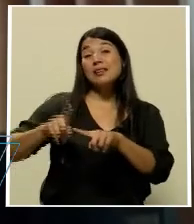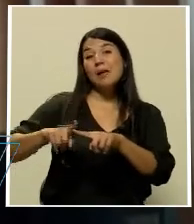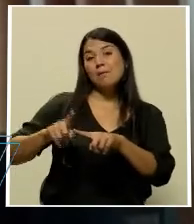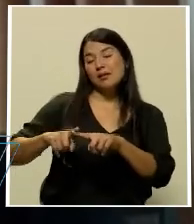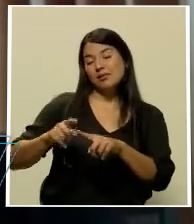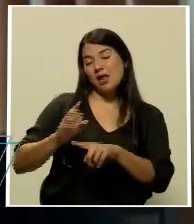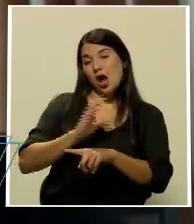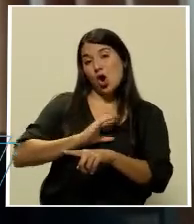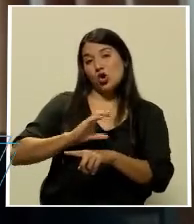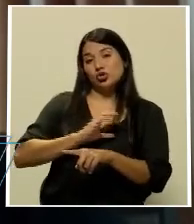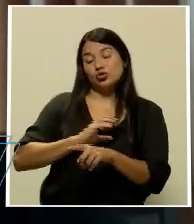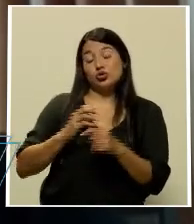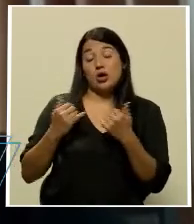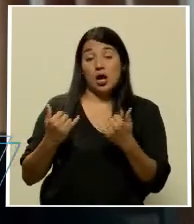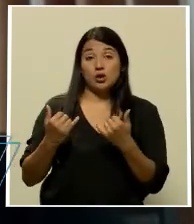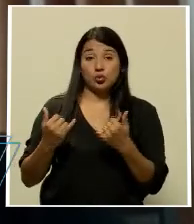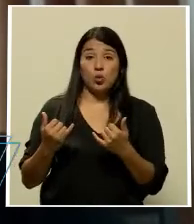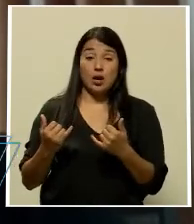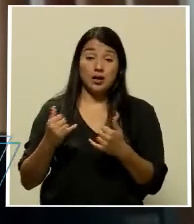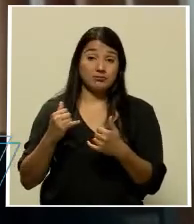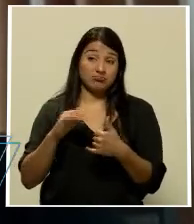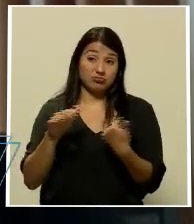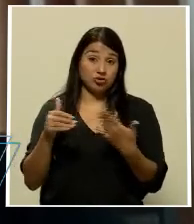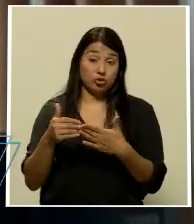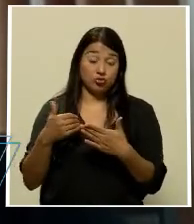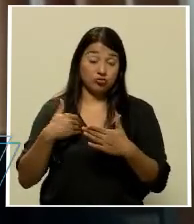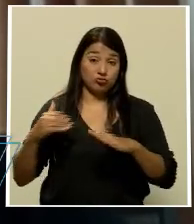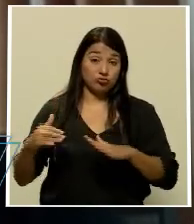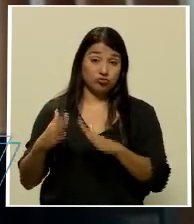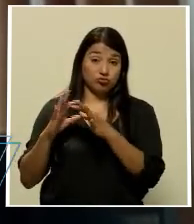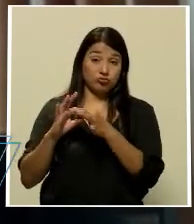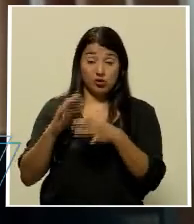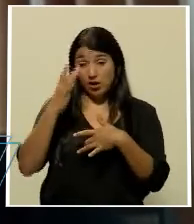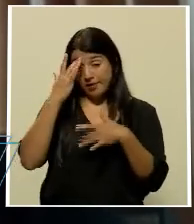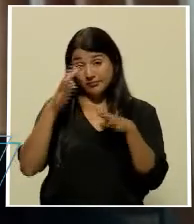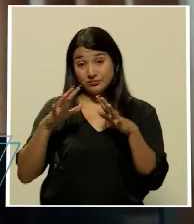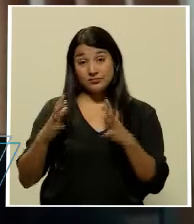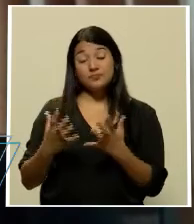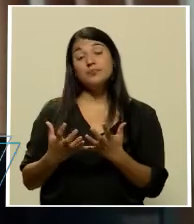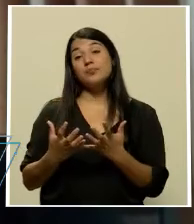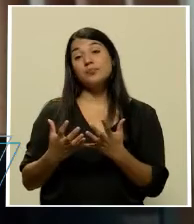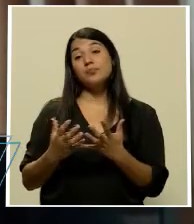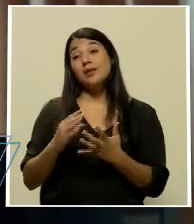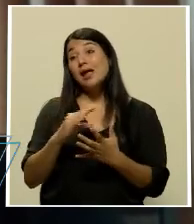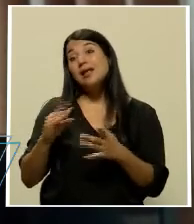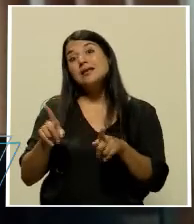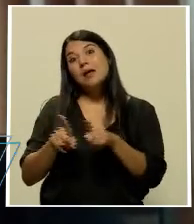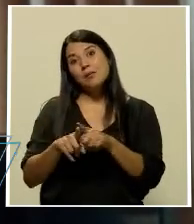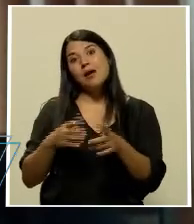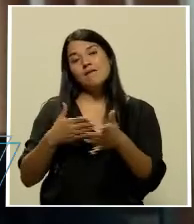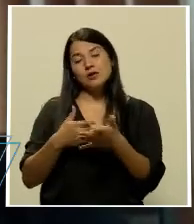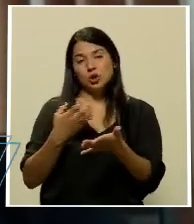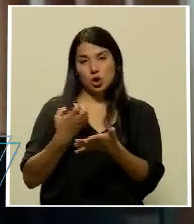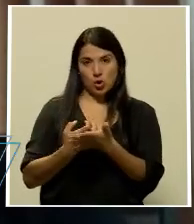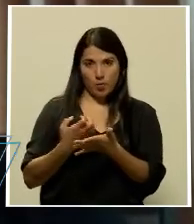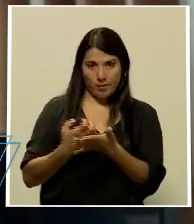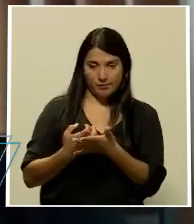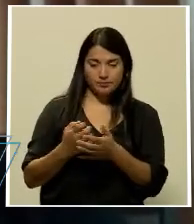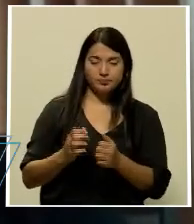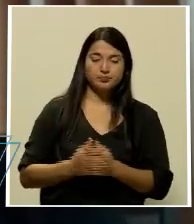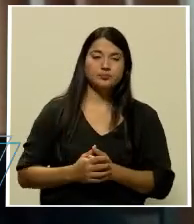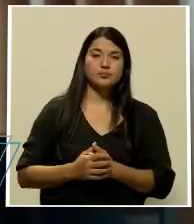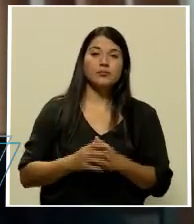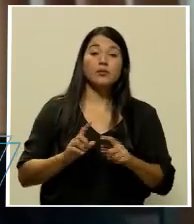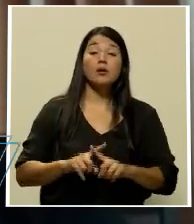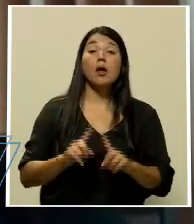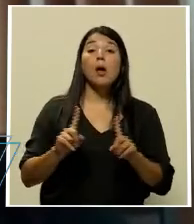actuales pues, que hemos tenido todos que sobrellevar, que es el tema de la pandemia y el impacto que esto ha tenido en la economía. No